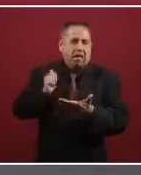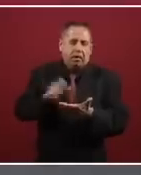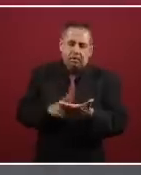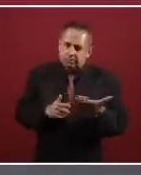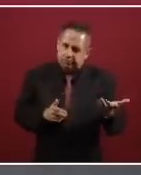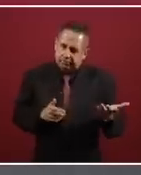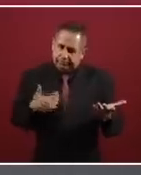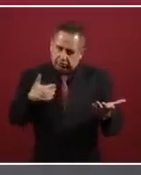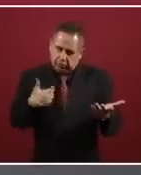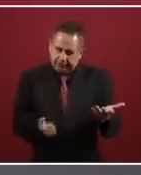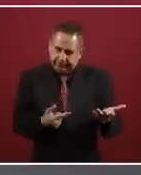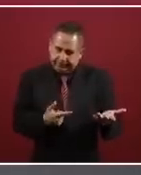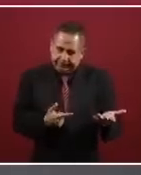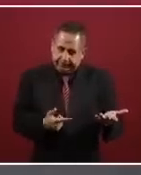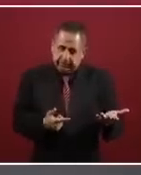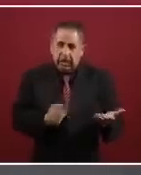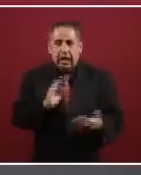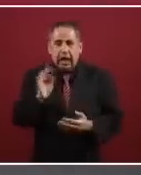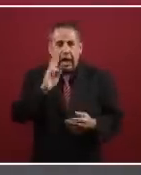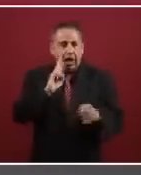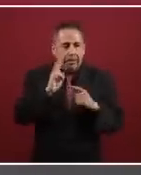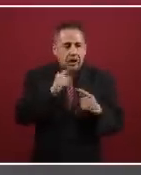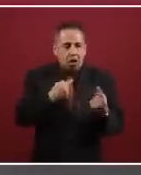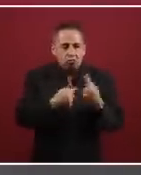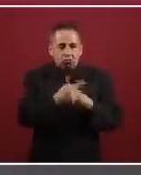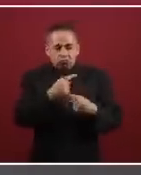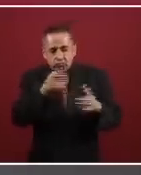y se puedan reponer